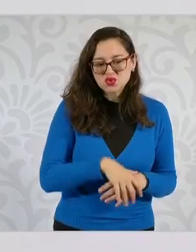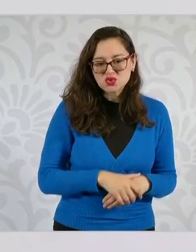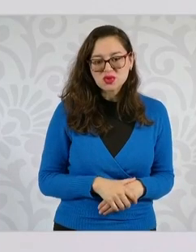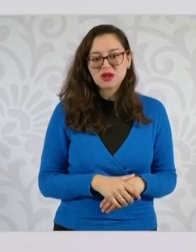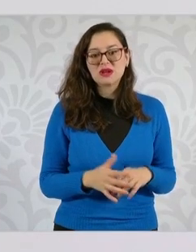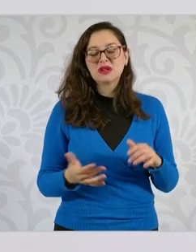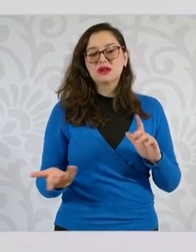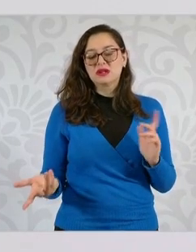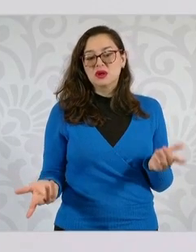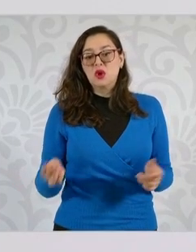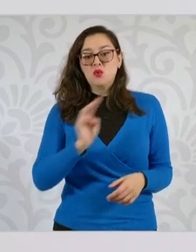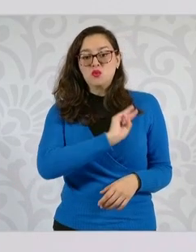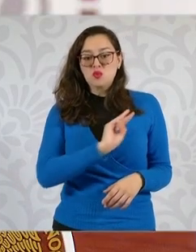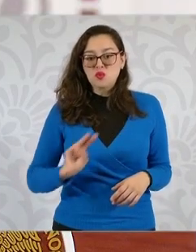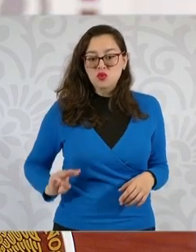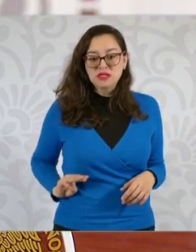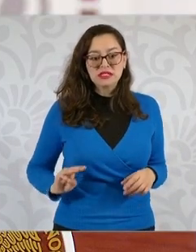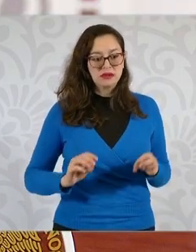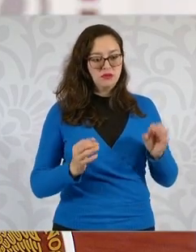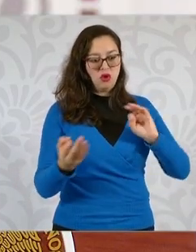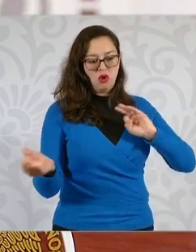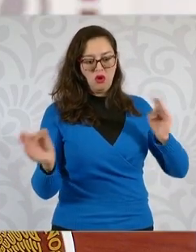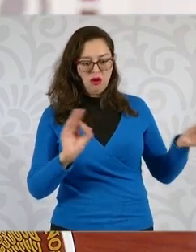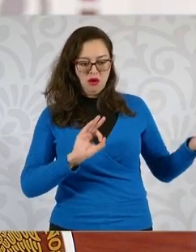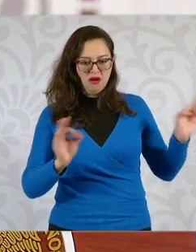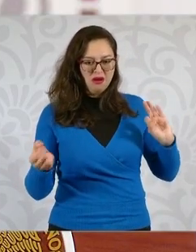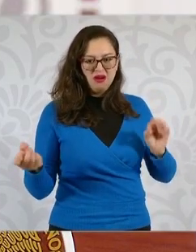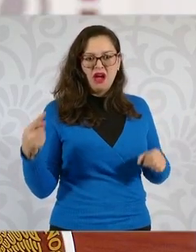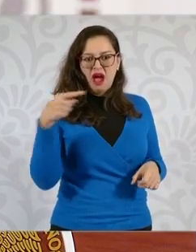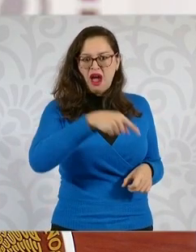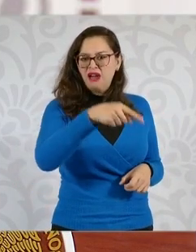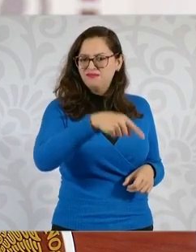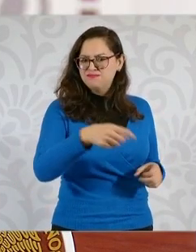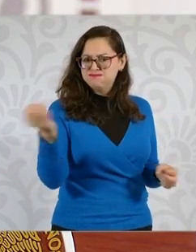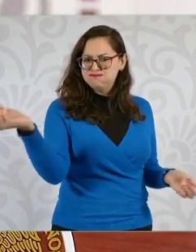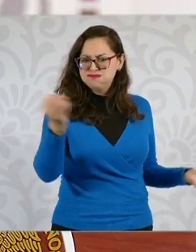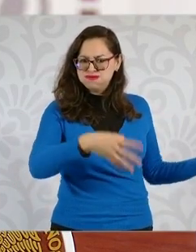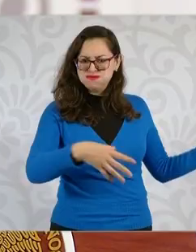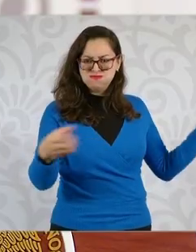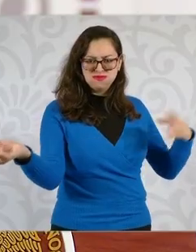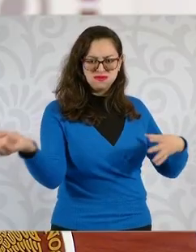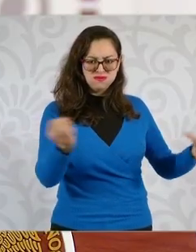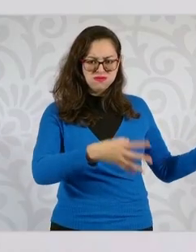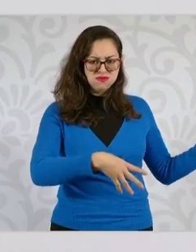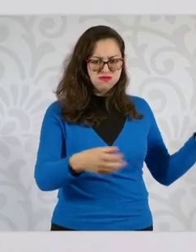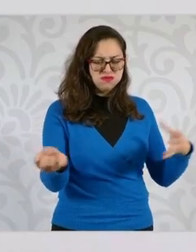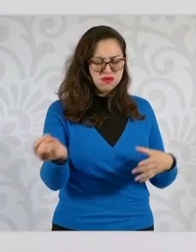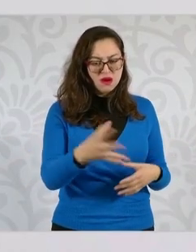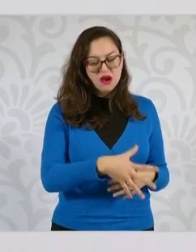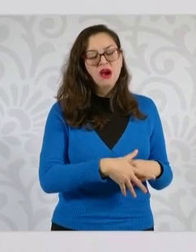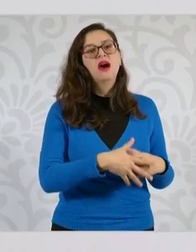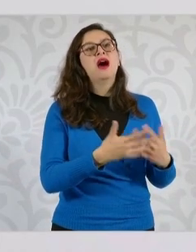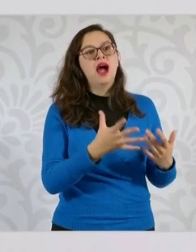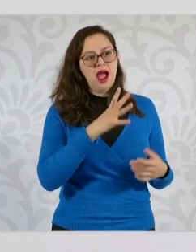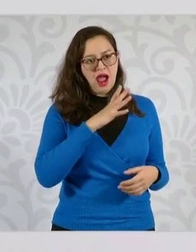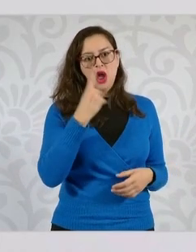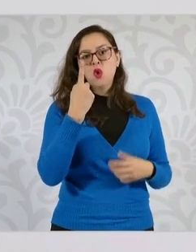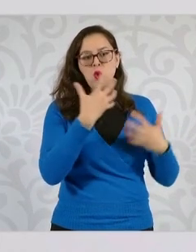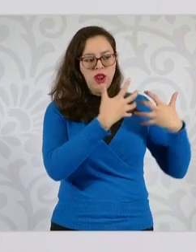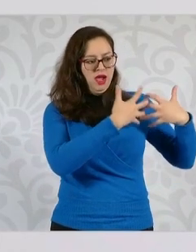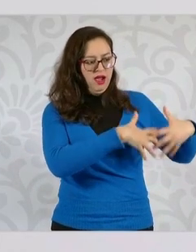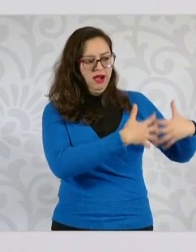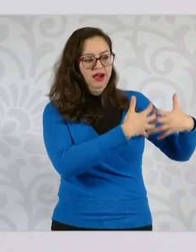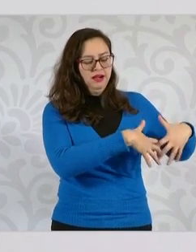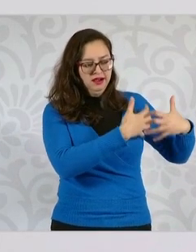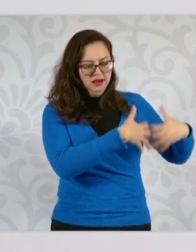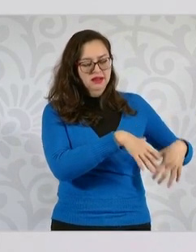conurbados a Tula por la refinería por la planta de